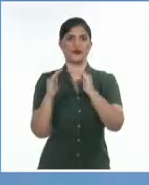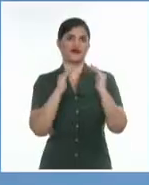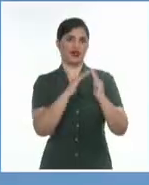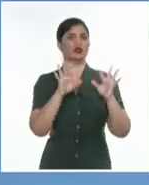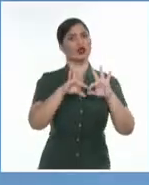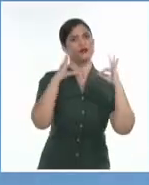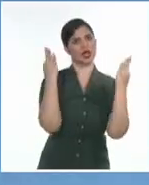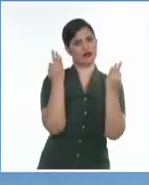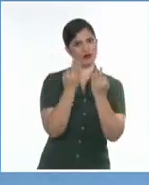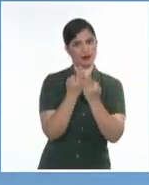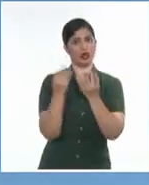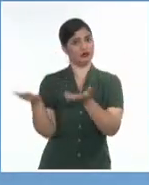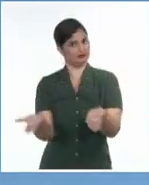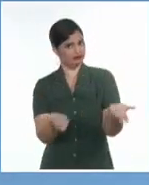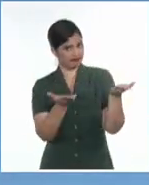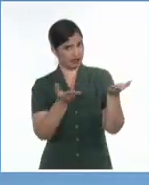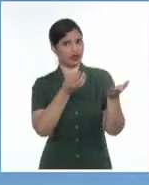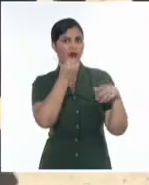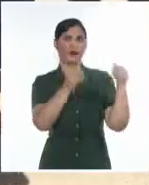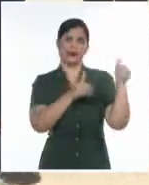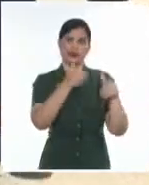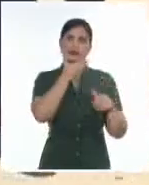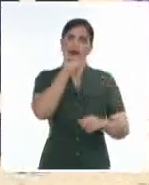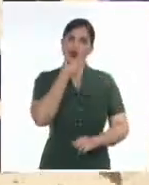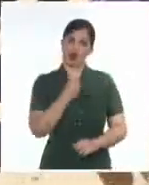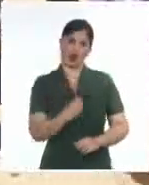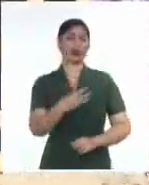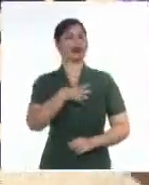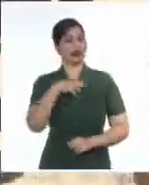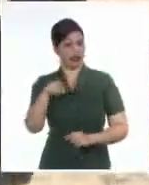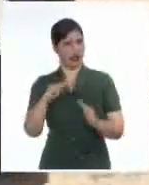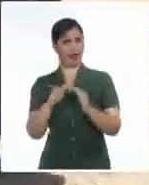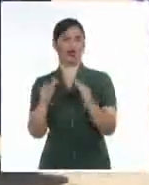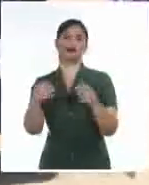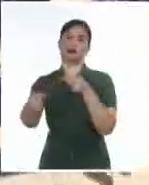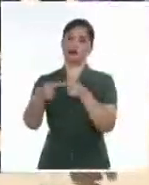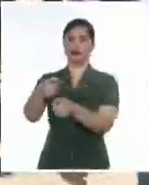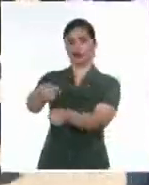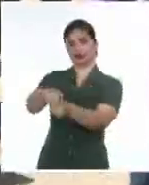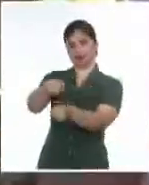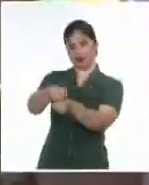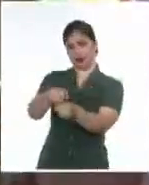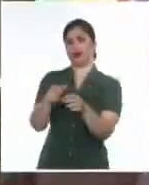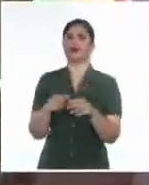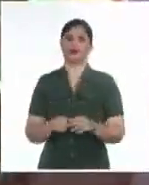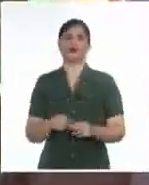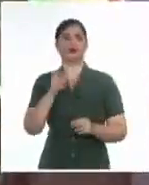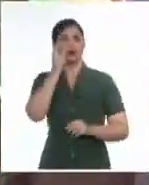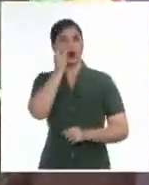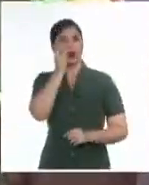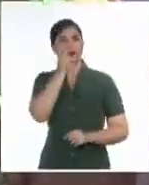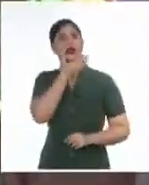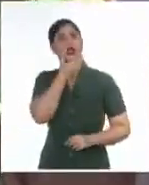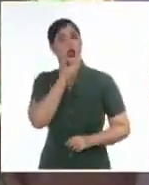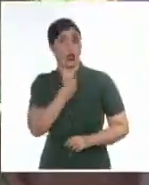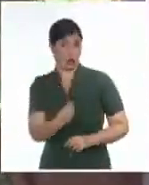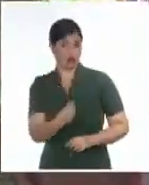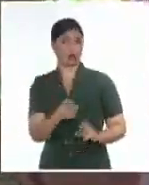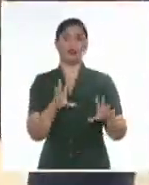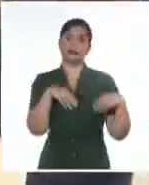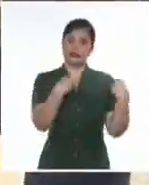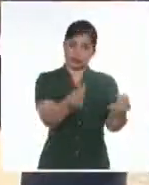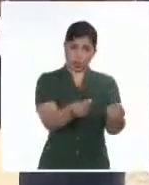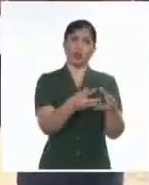permitieran traer los jóvenes esos al campo. A conocer de los resultados, Yaniel Negrín, uno de los jóvenes productores beneficiado con la entrega de